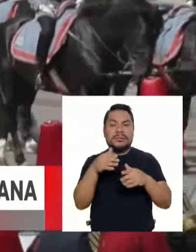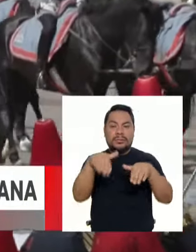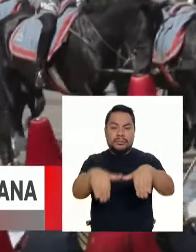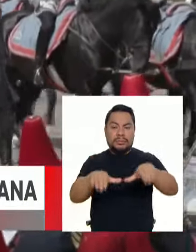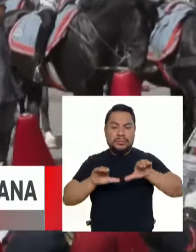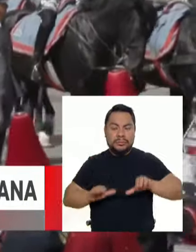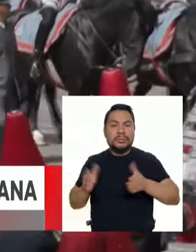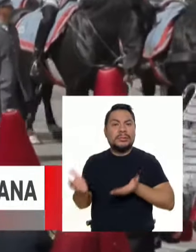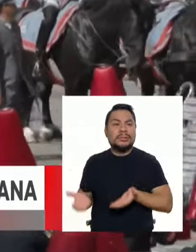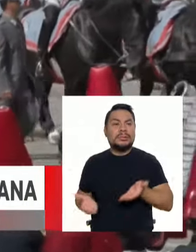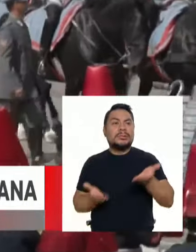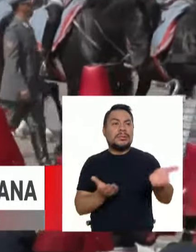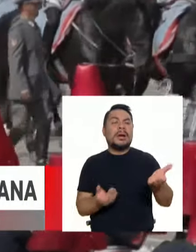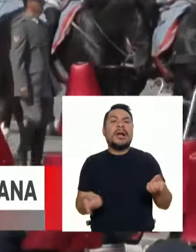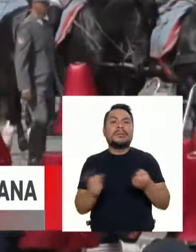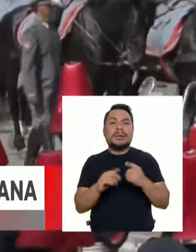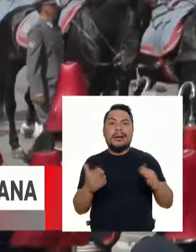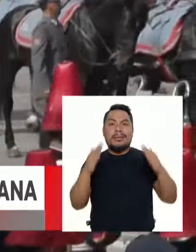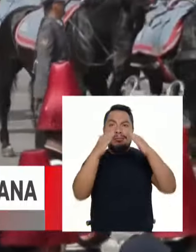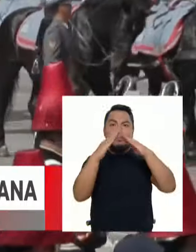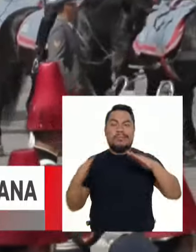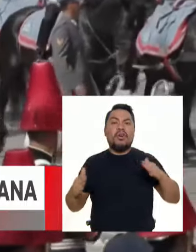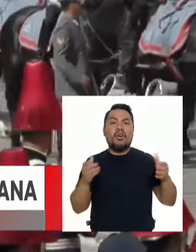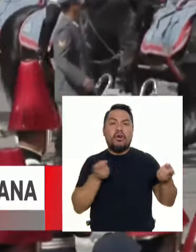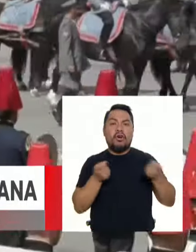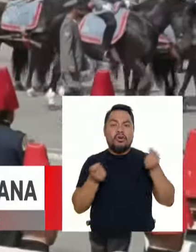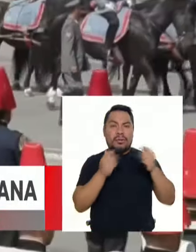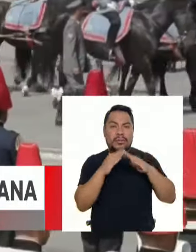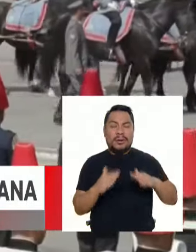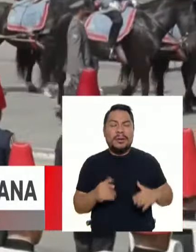llevado al Palacio de la Moneda y posteriormente será